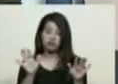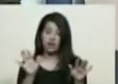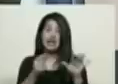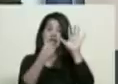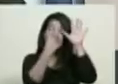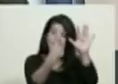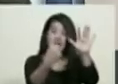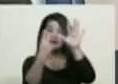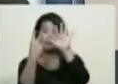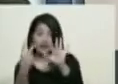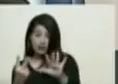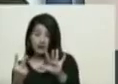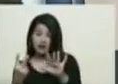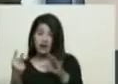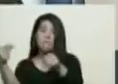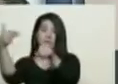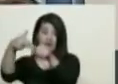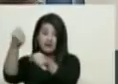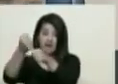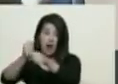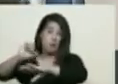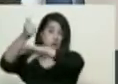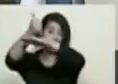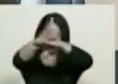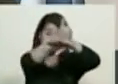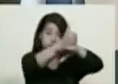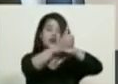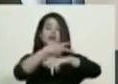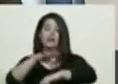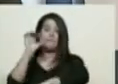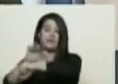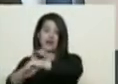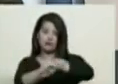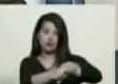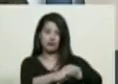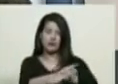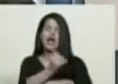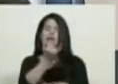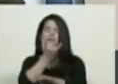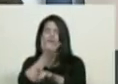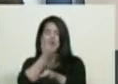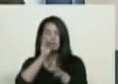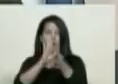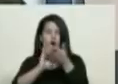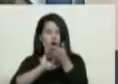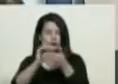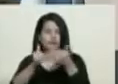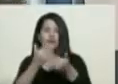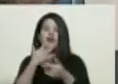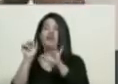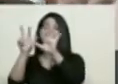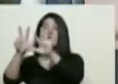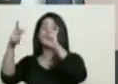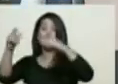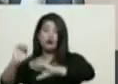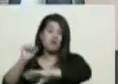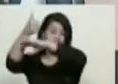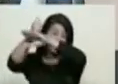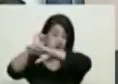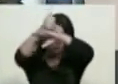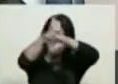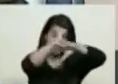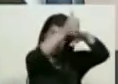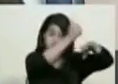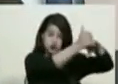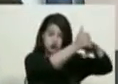entre ellos voy a corregir 18 altos mandos y así sucesivamente en los otros